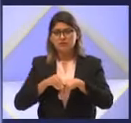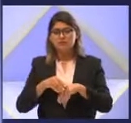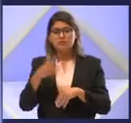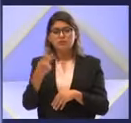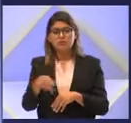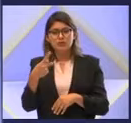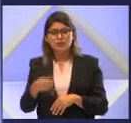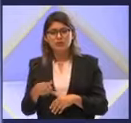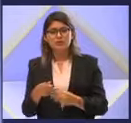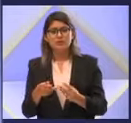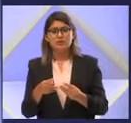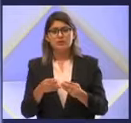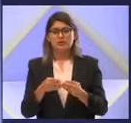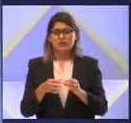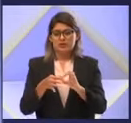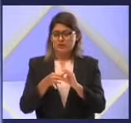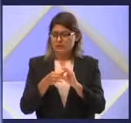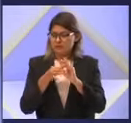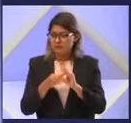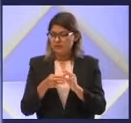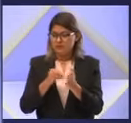estos sistemas